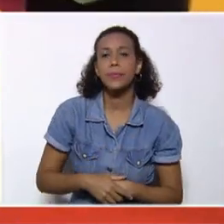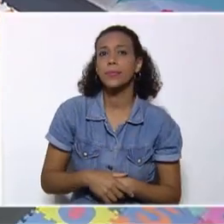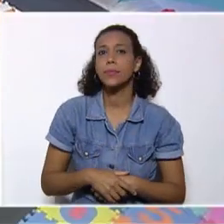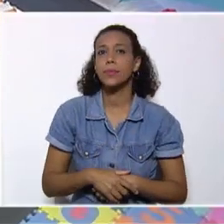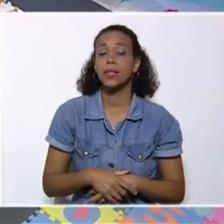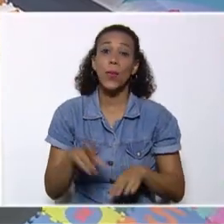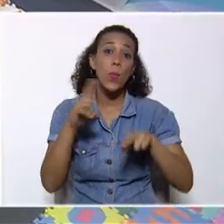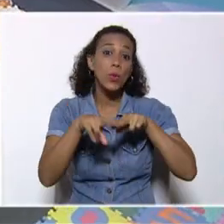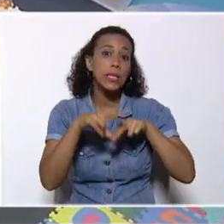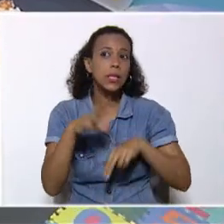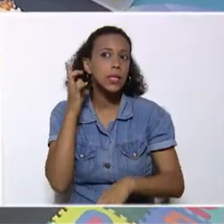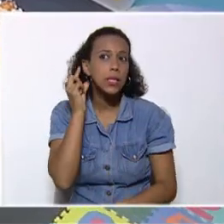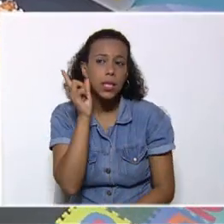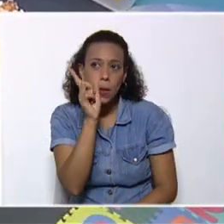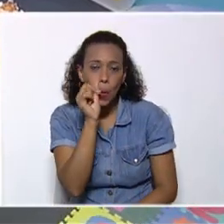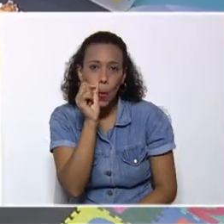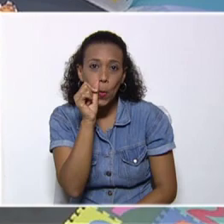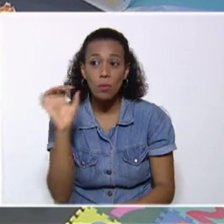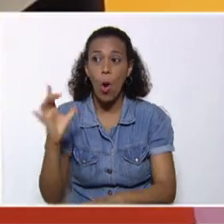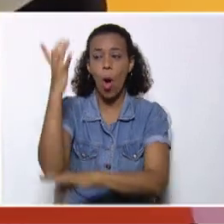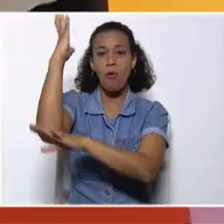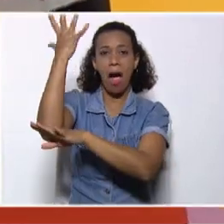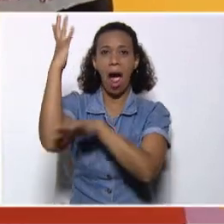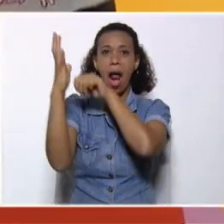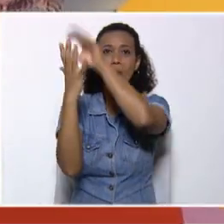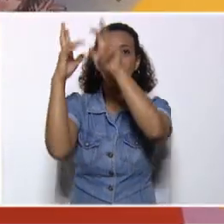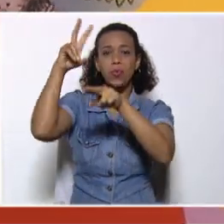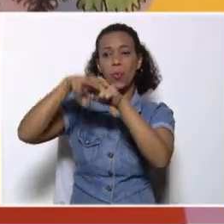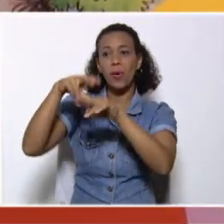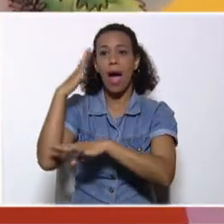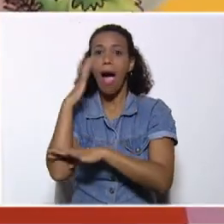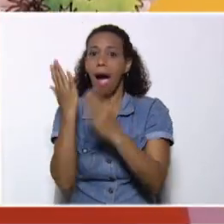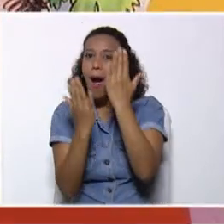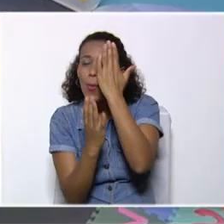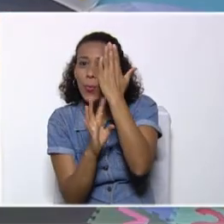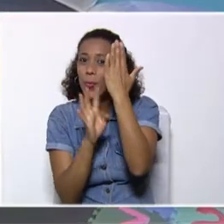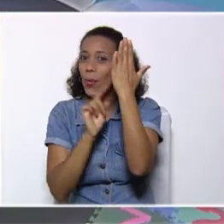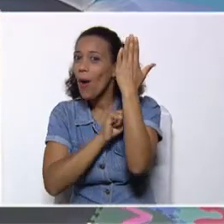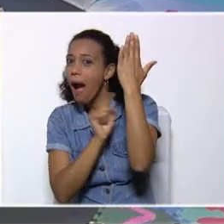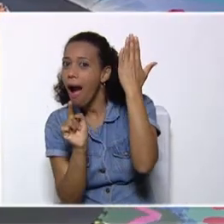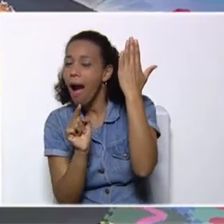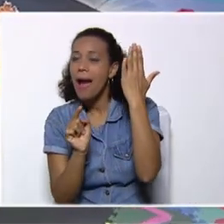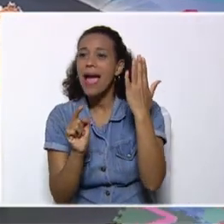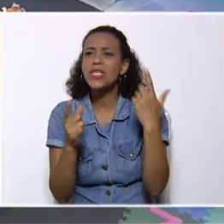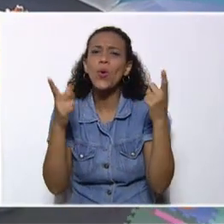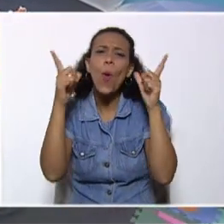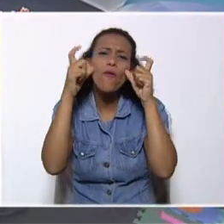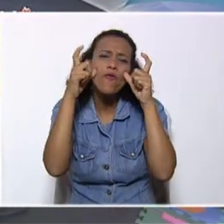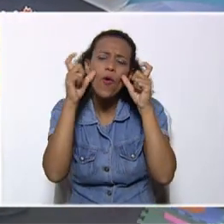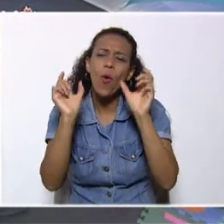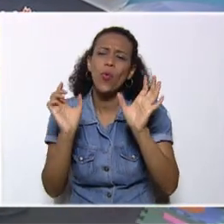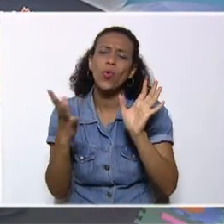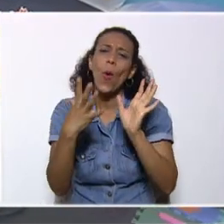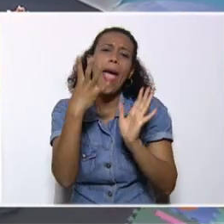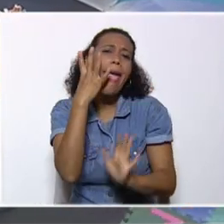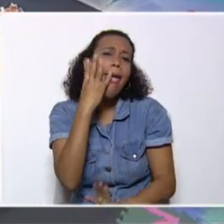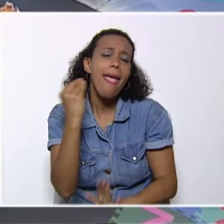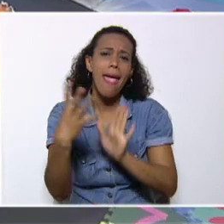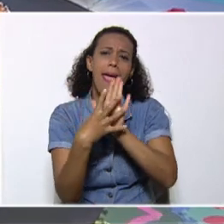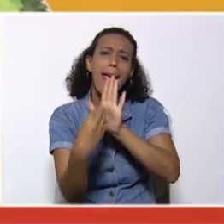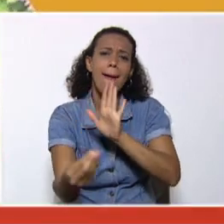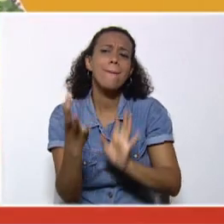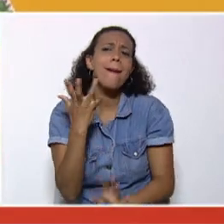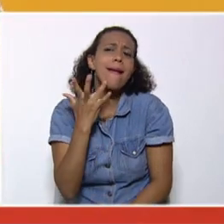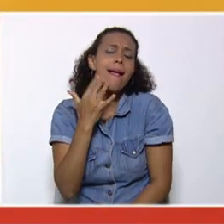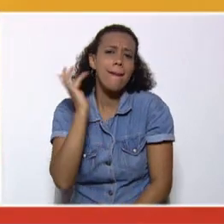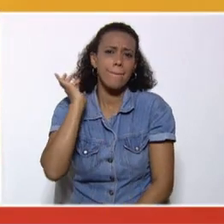tenemos un niño en un árbol. Son imágenes de referencia que yo les traigo en